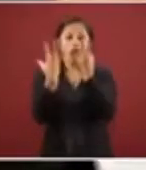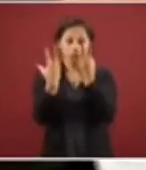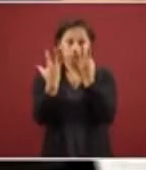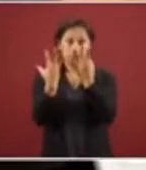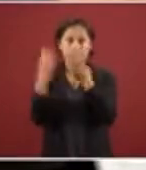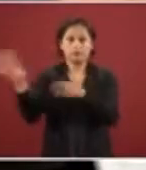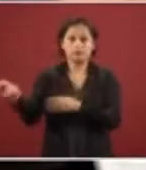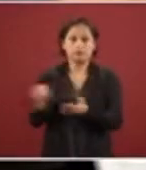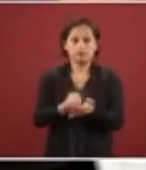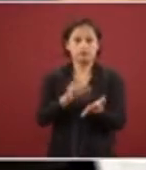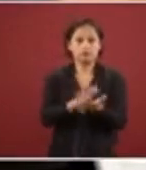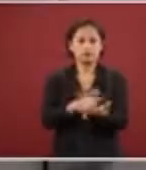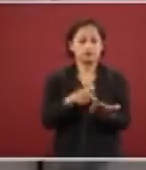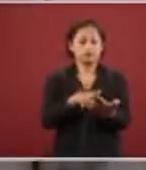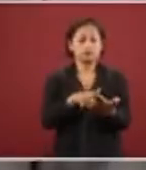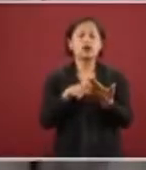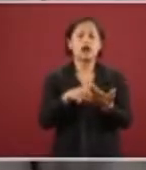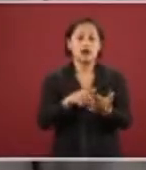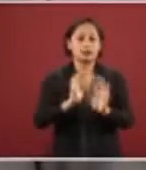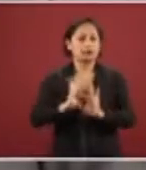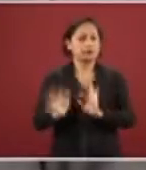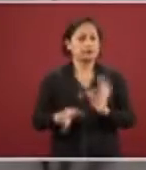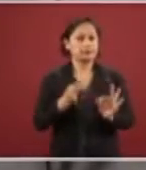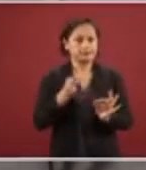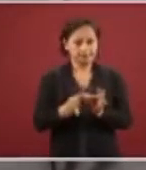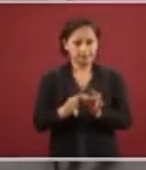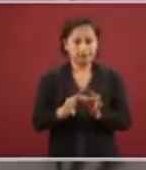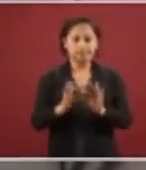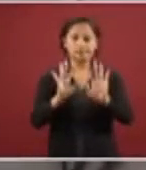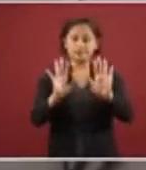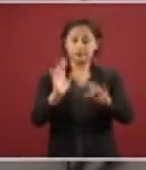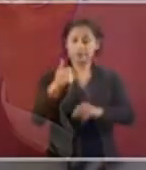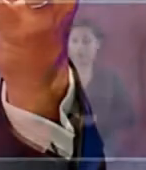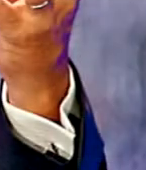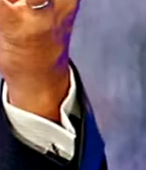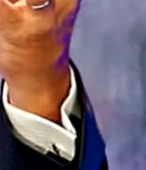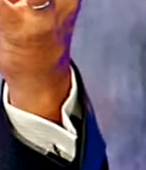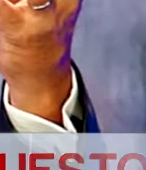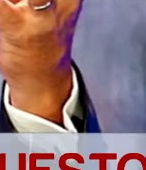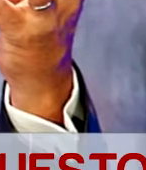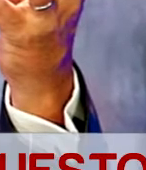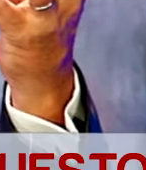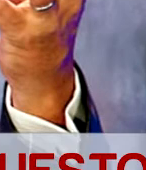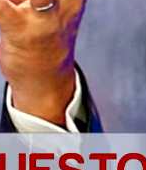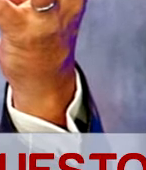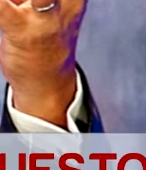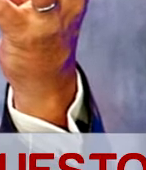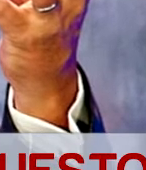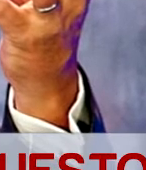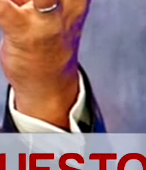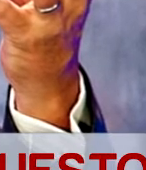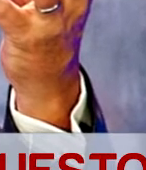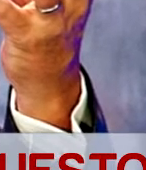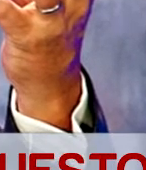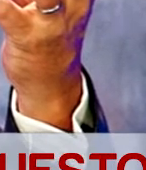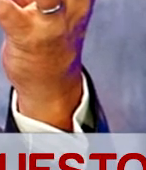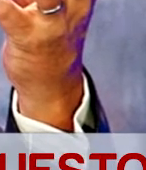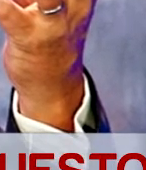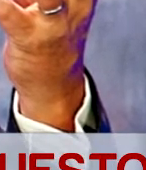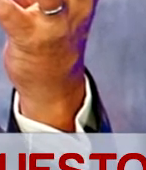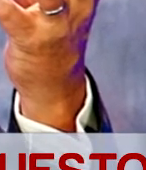dato preciso. Yo les ofrezco que se va a informar sobre